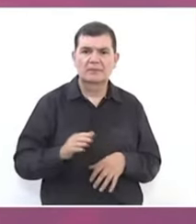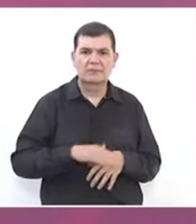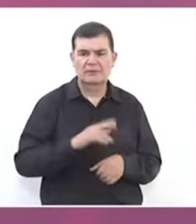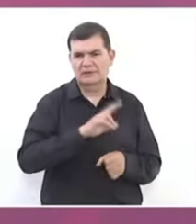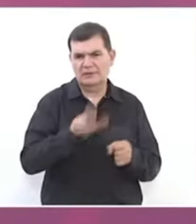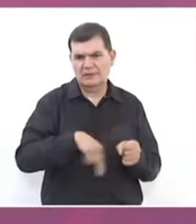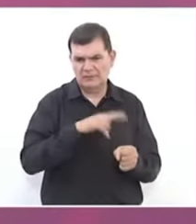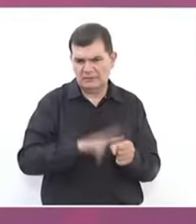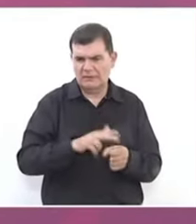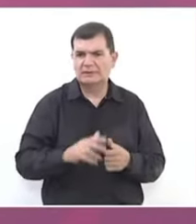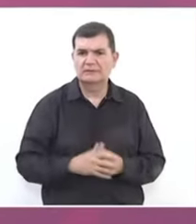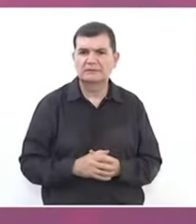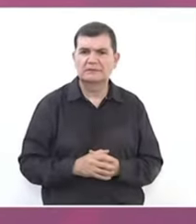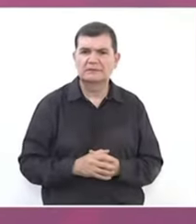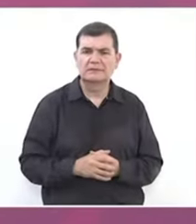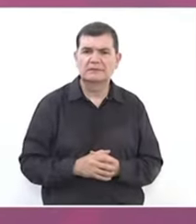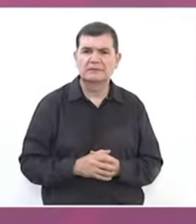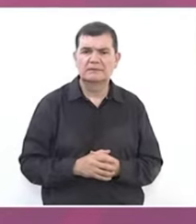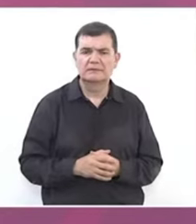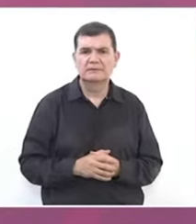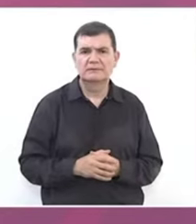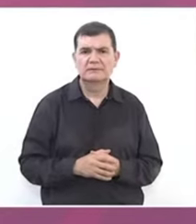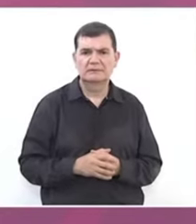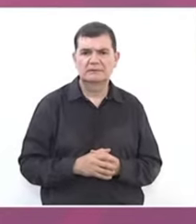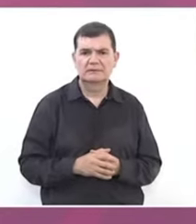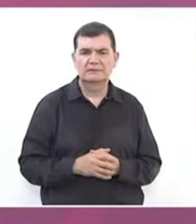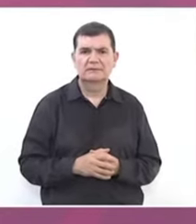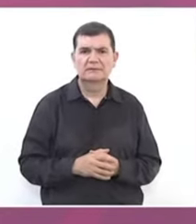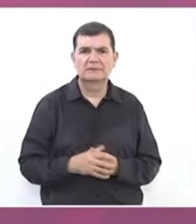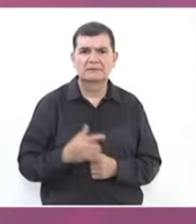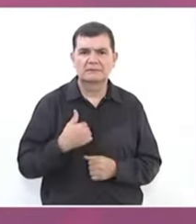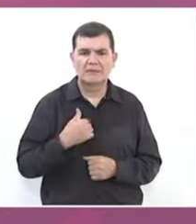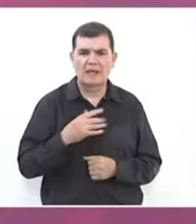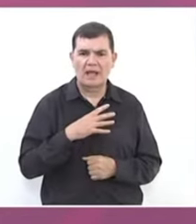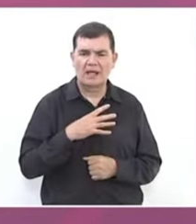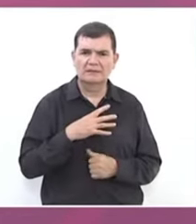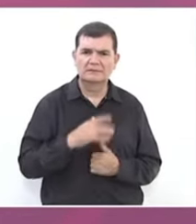naturaleza, pues me he venido